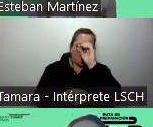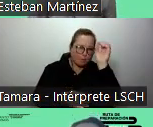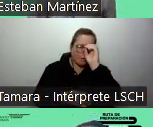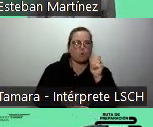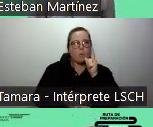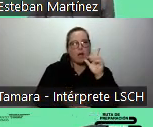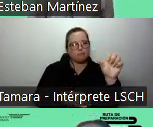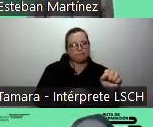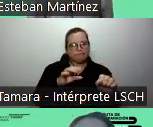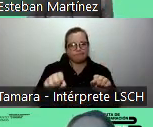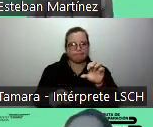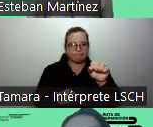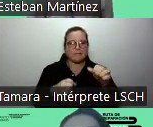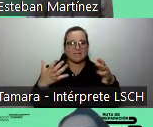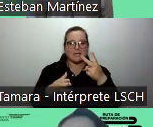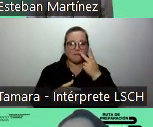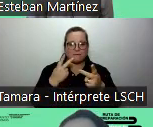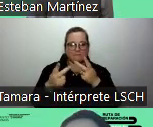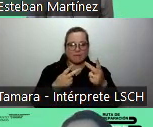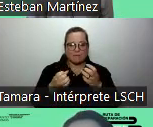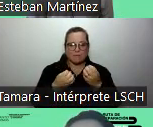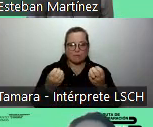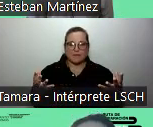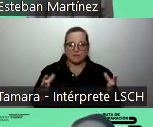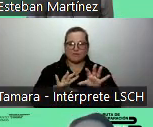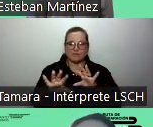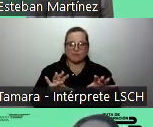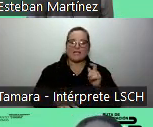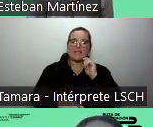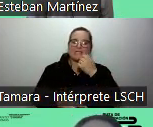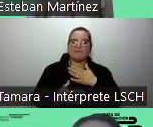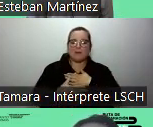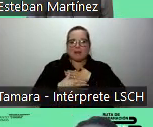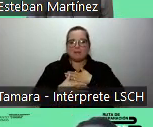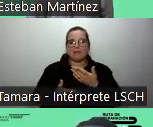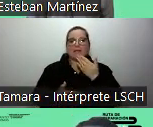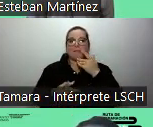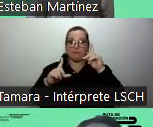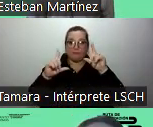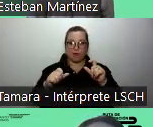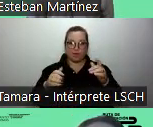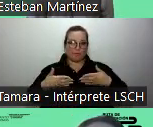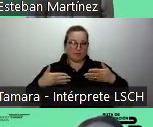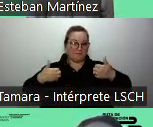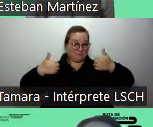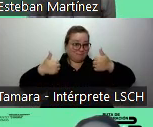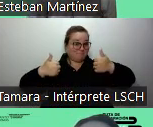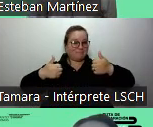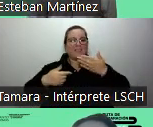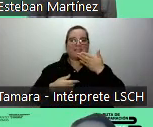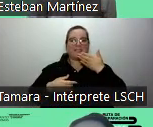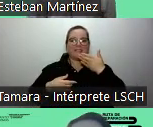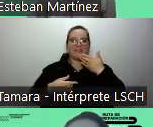más menos lo que ya veíamos con Esteban y qué significó Para ustedes enviar una fotografía motivadora y junto con este